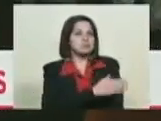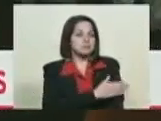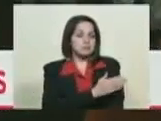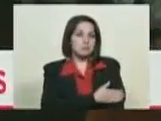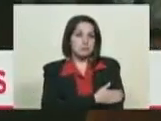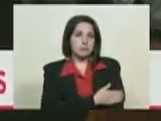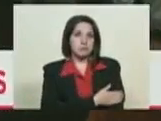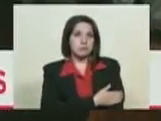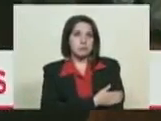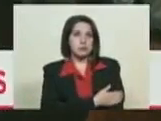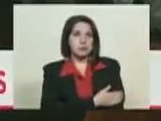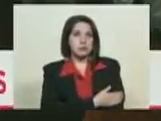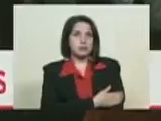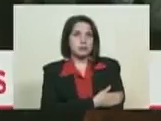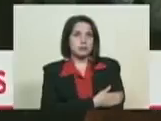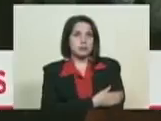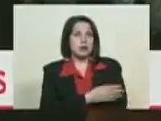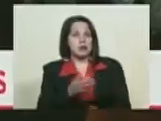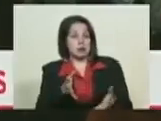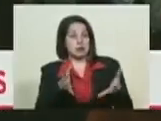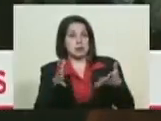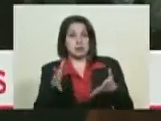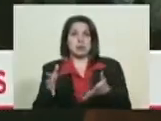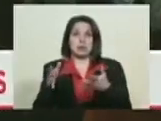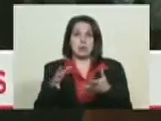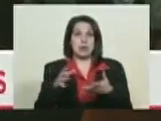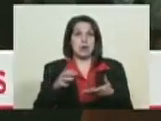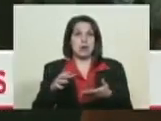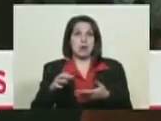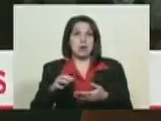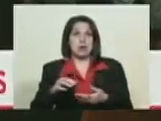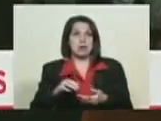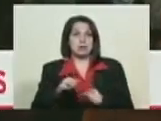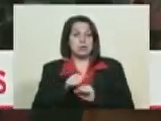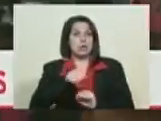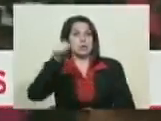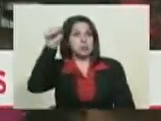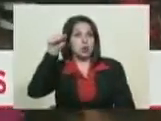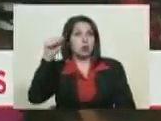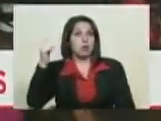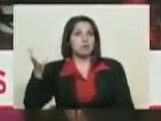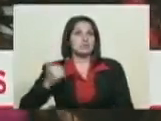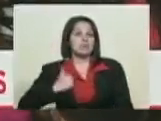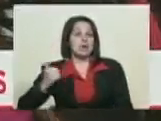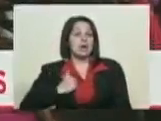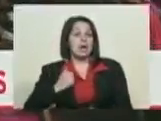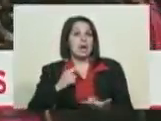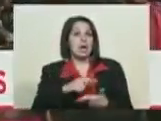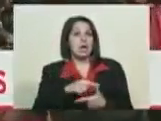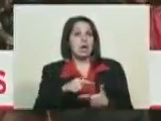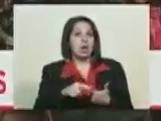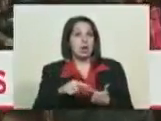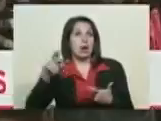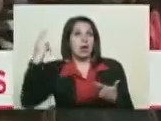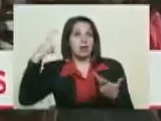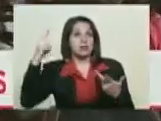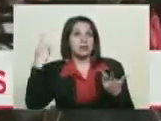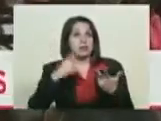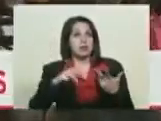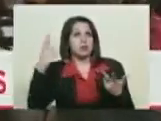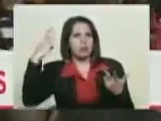oposición. Han ganado la ciudad de San Cristóbal, Chacao, El Hatillo,